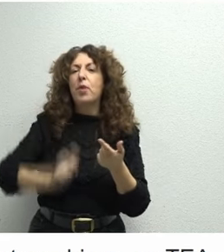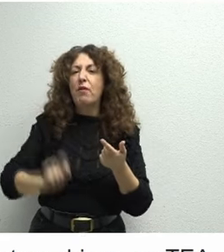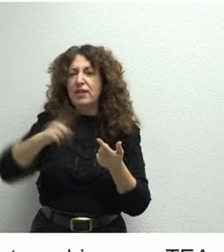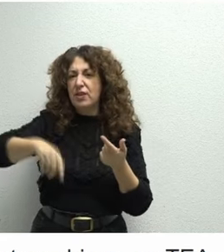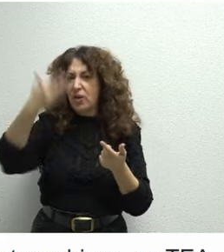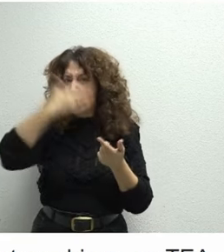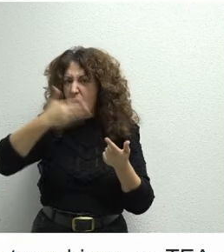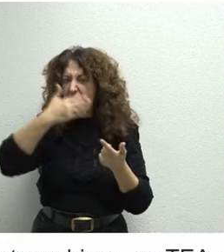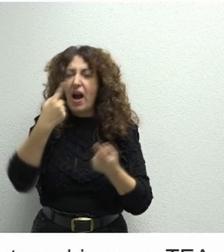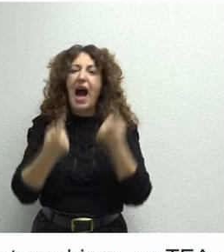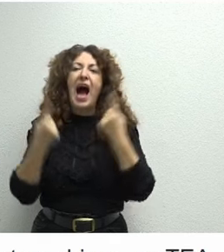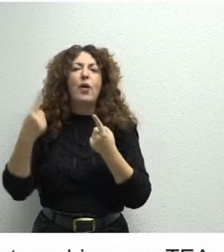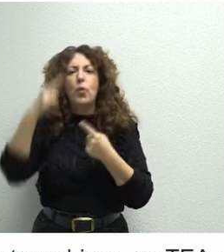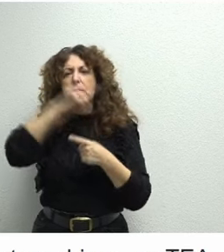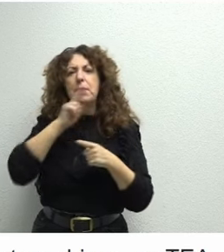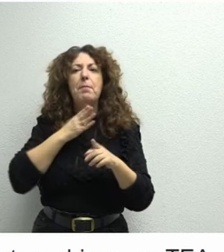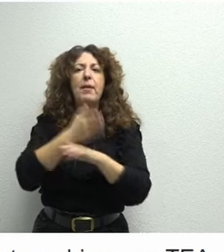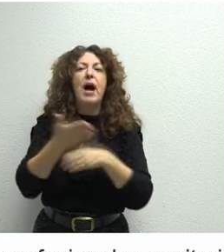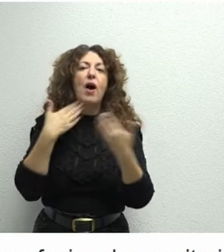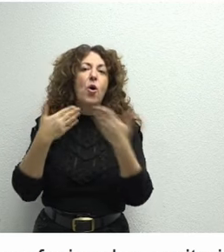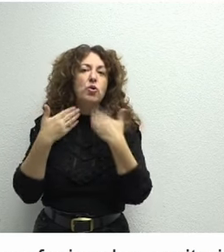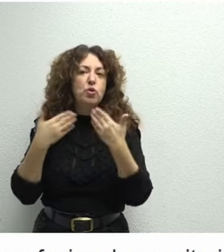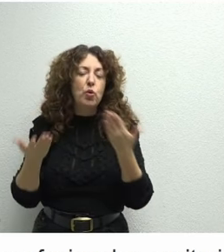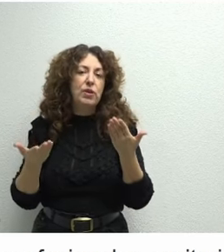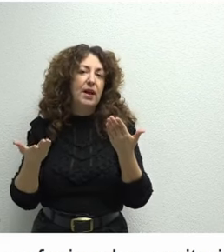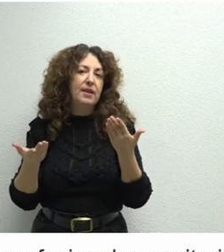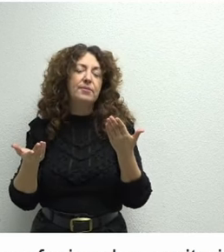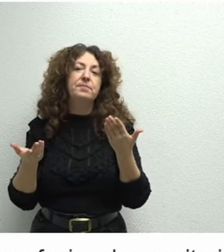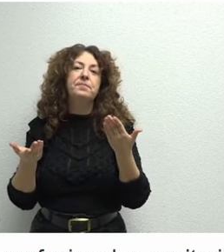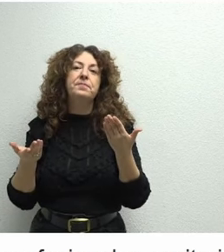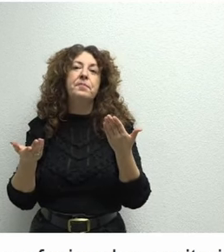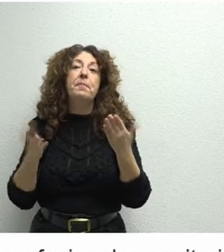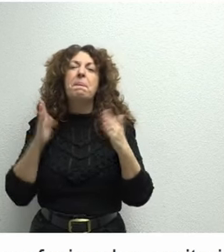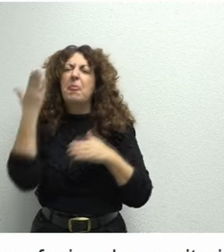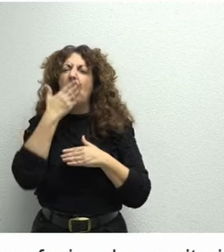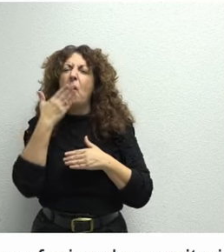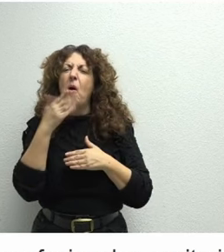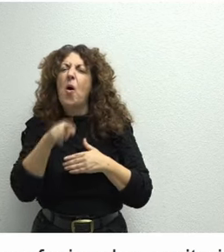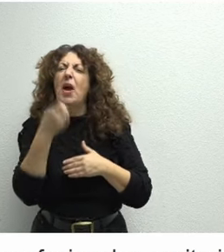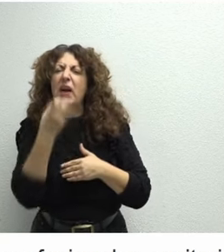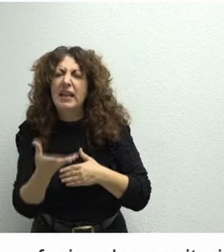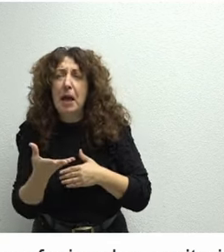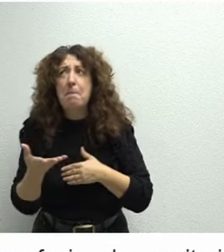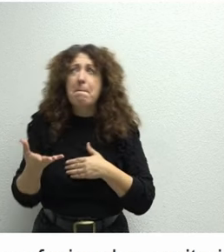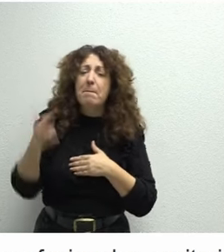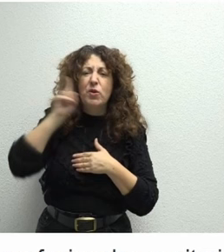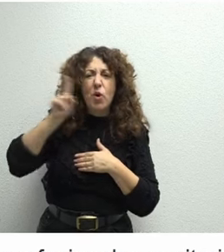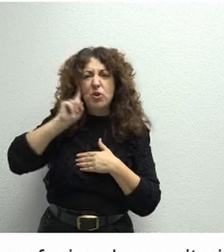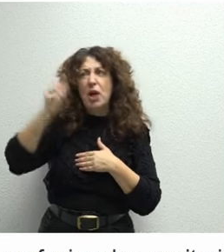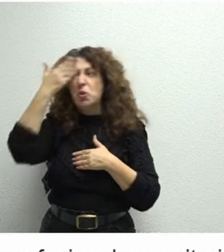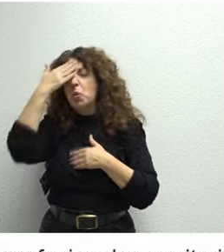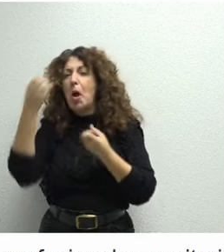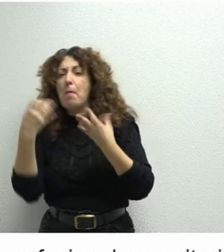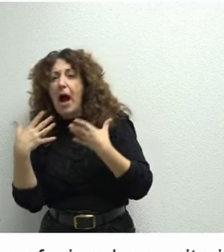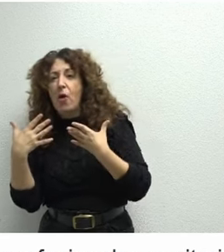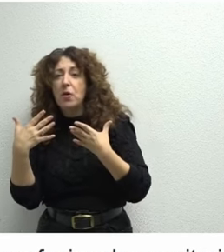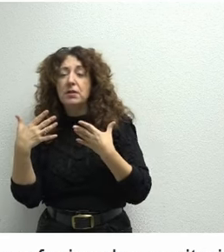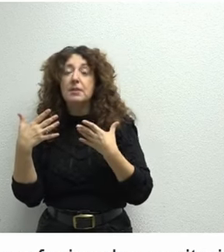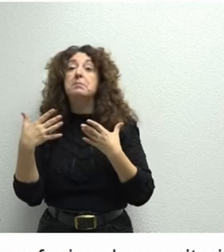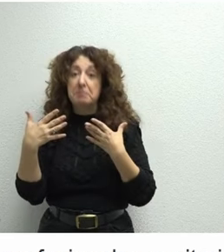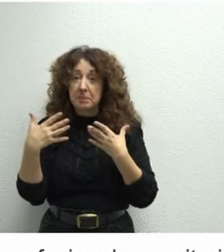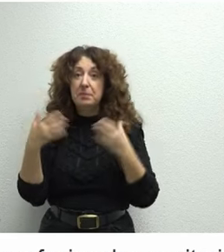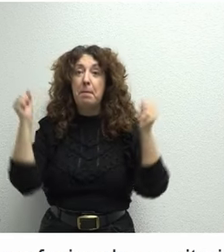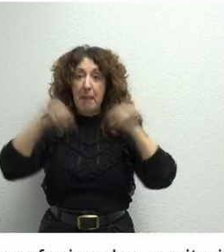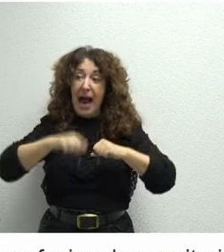papás van a consultan Ho y pues eso eh Oye y en el cole qué tal Pues no sé tal bueno la tutora me ha dicho Bueno ahora